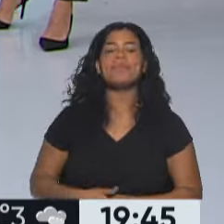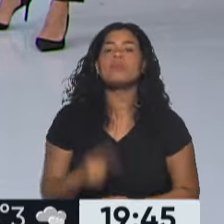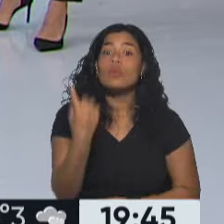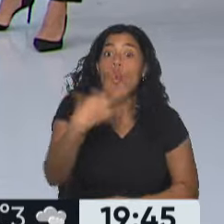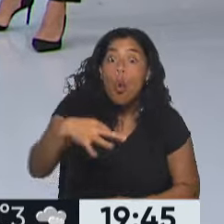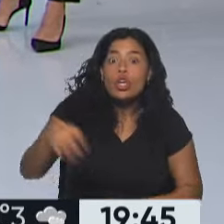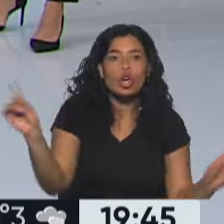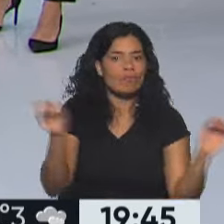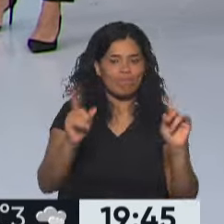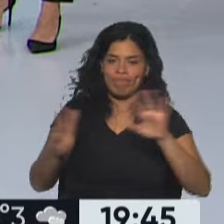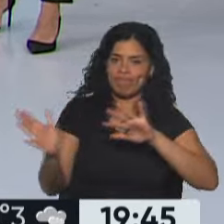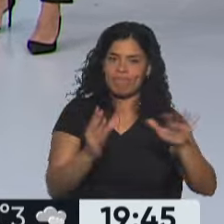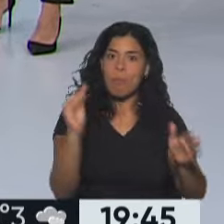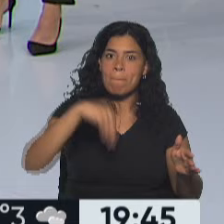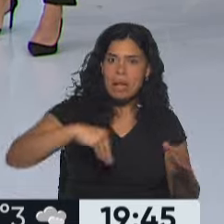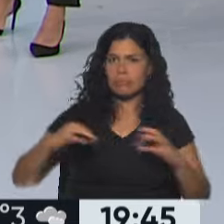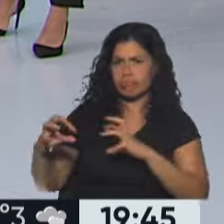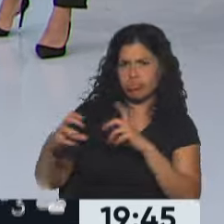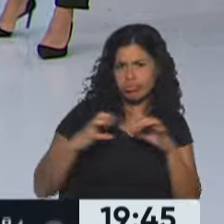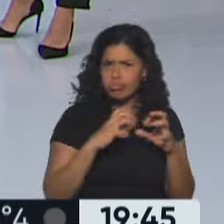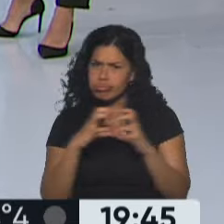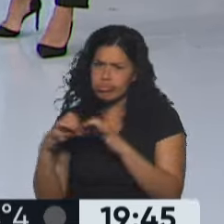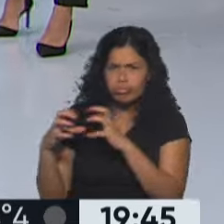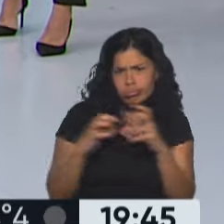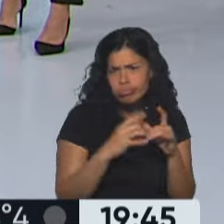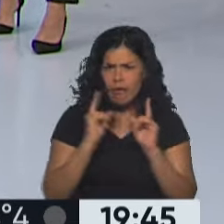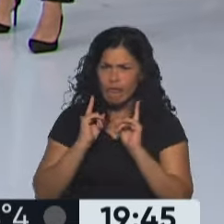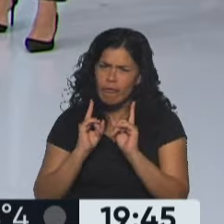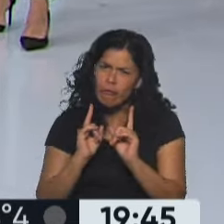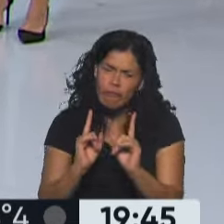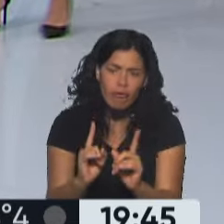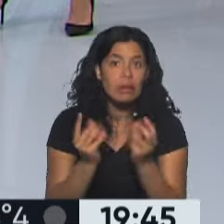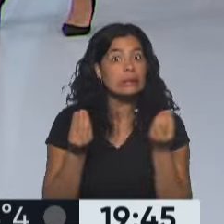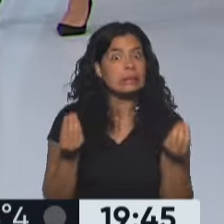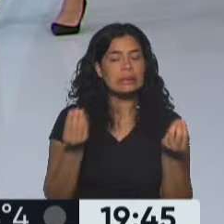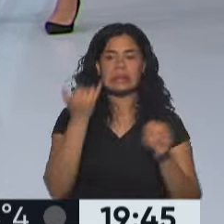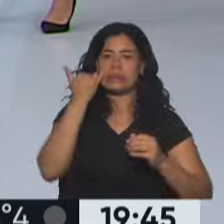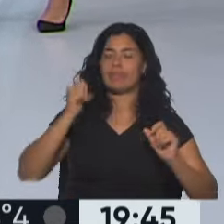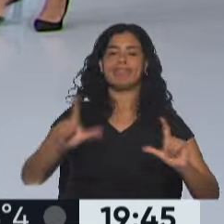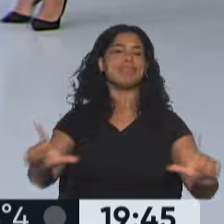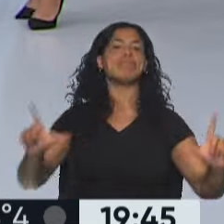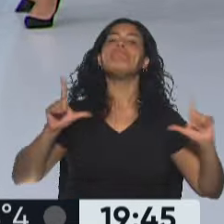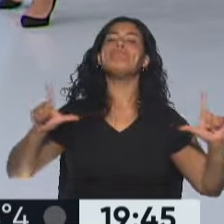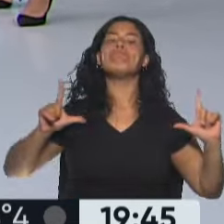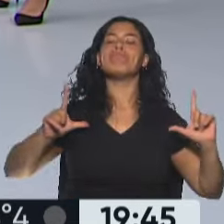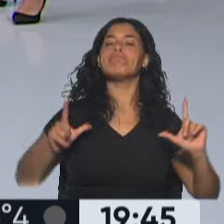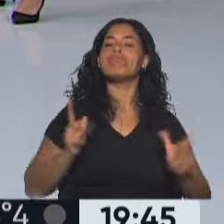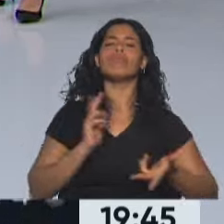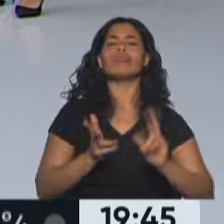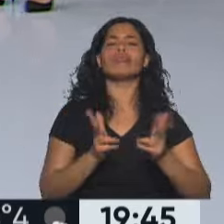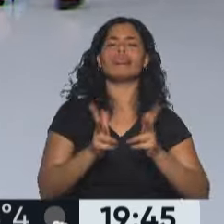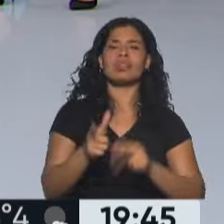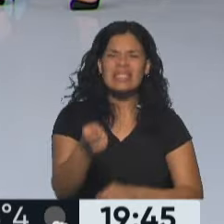esta discusión sobre el desfinanciamiento o no de la universidad pública, salió a hablar el vicerrector de la